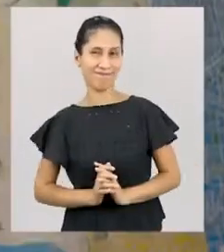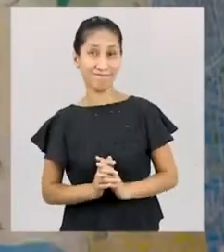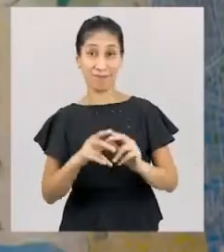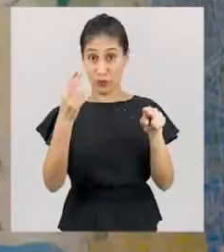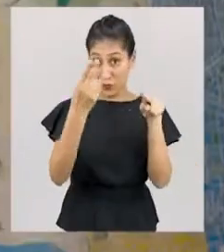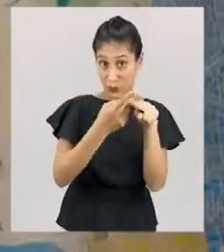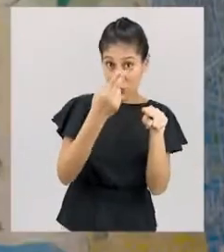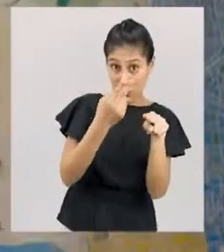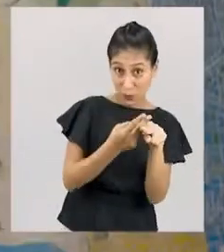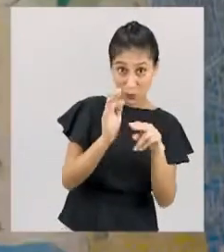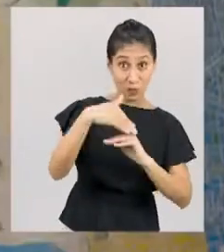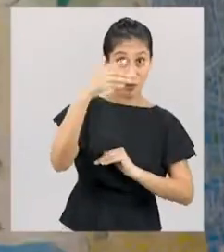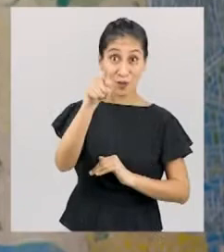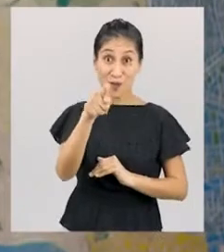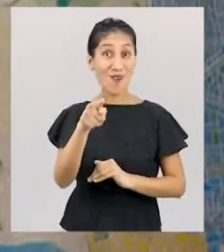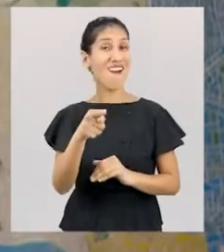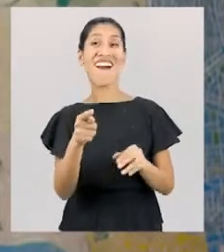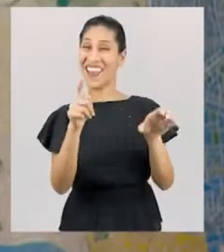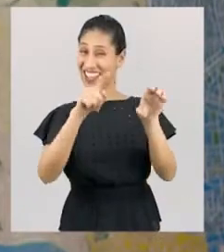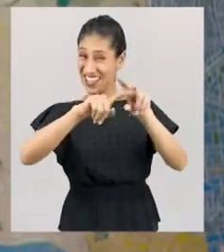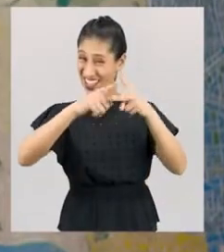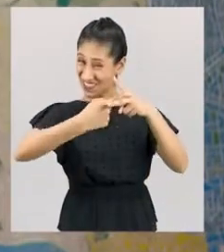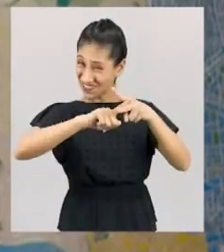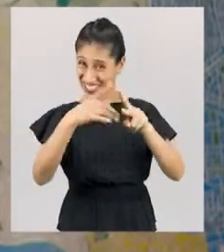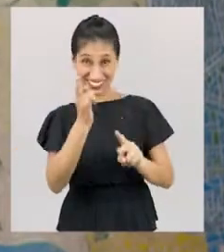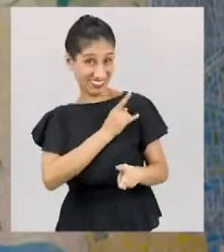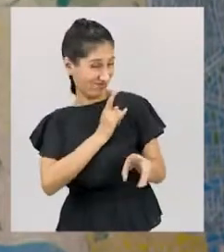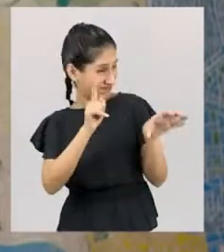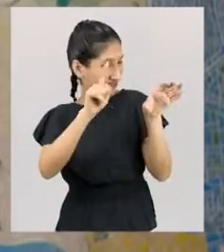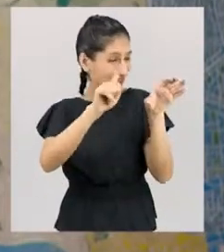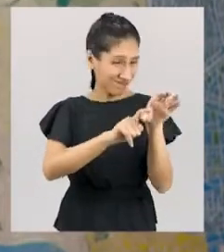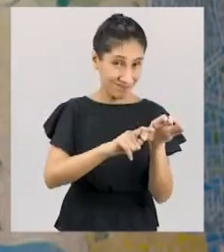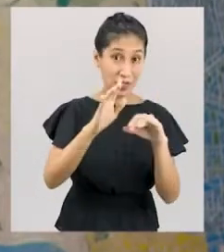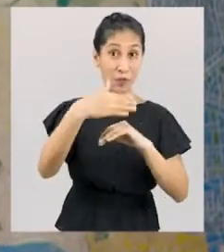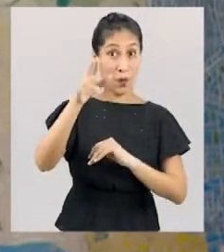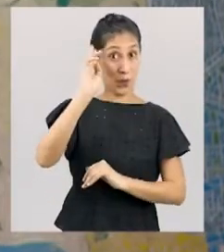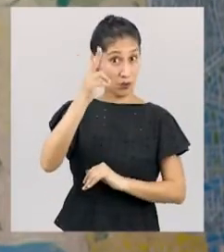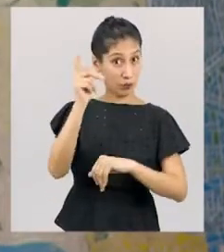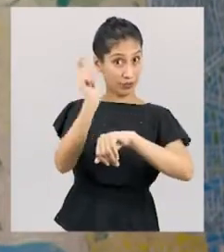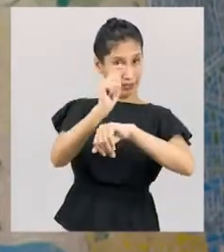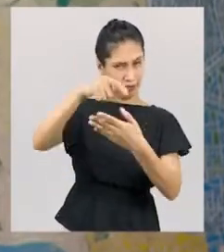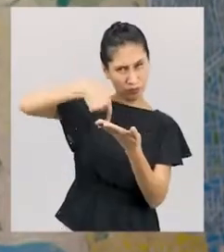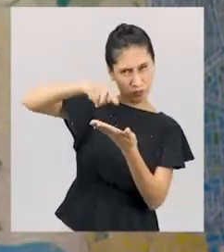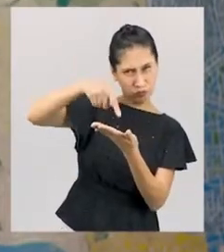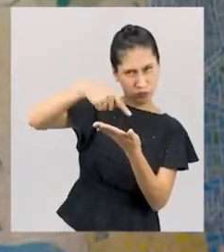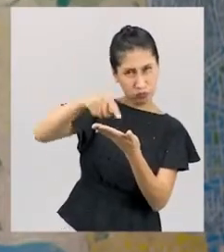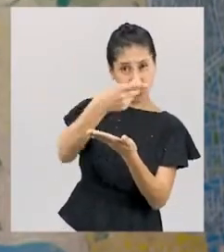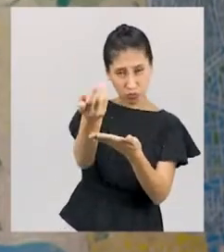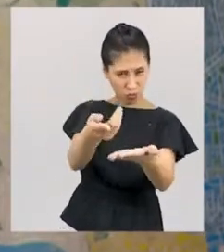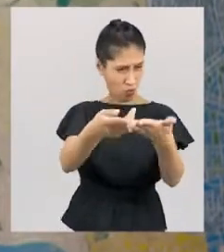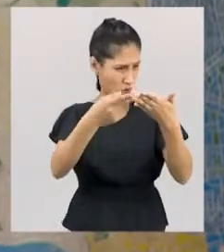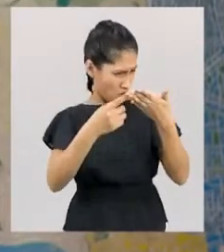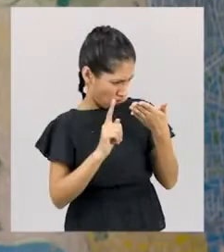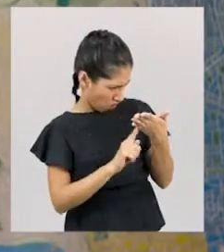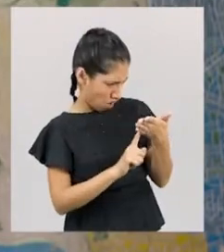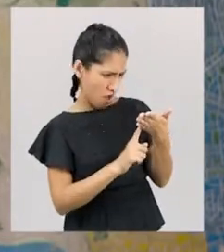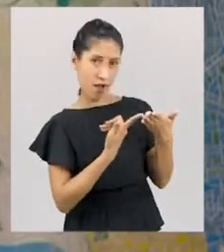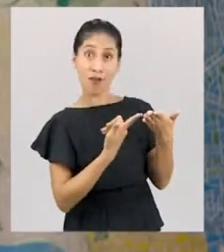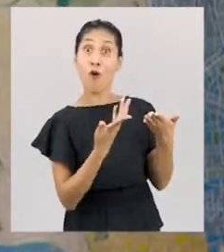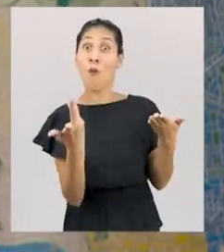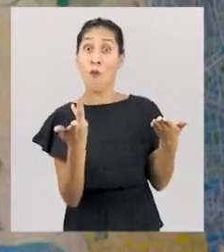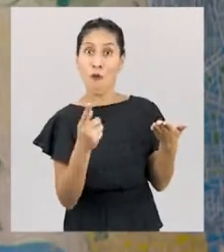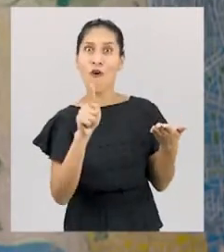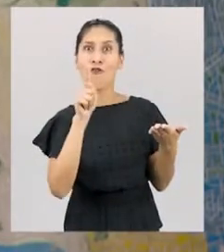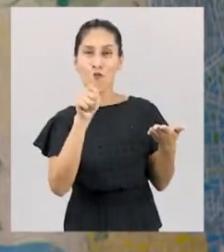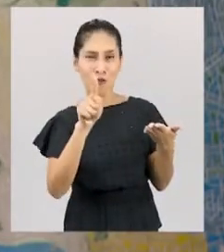es, Cori. Muy pronto, cuando hayas iniciado tu educación superior, tus profesores te dejarán temas específicos para desarrollar y los